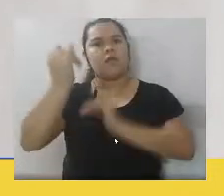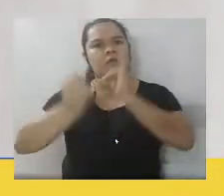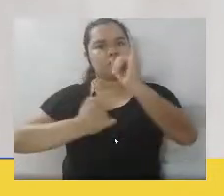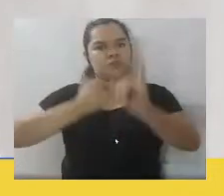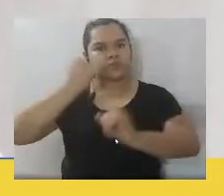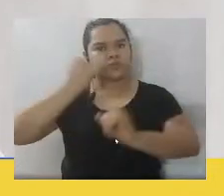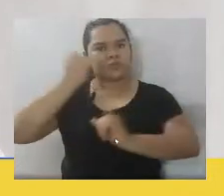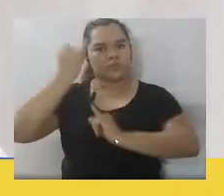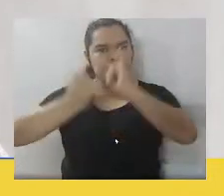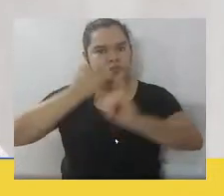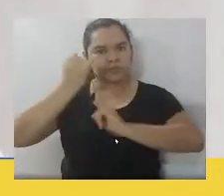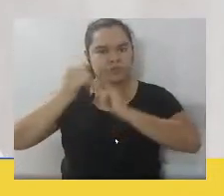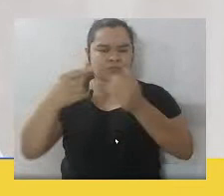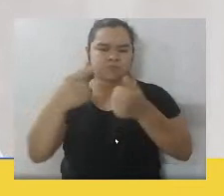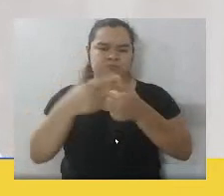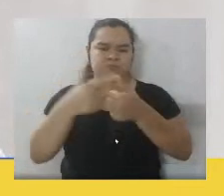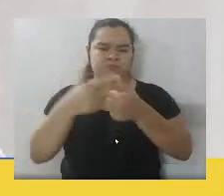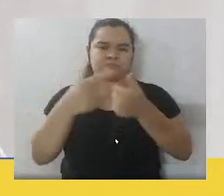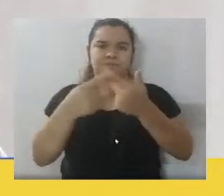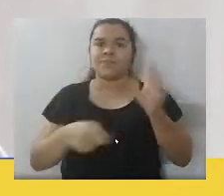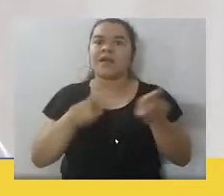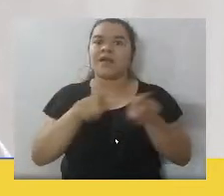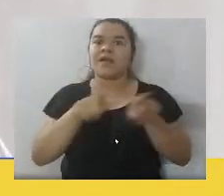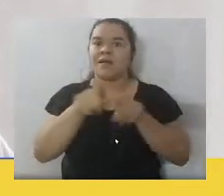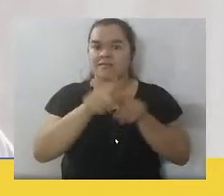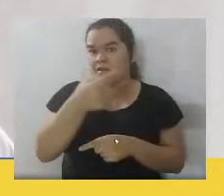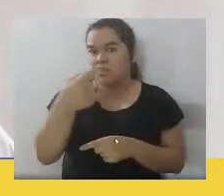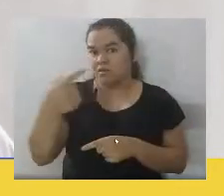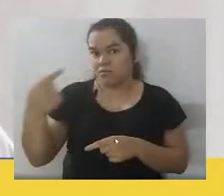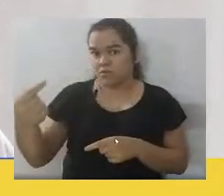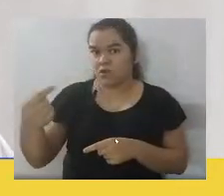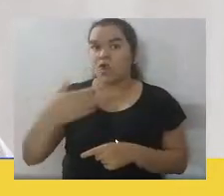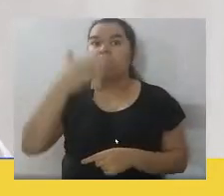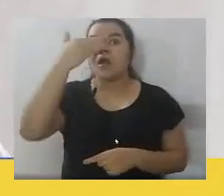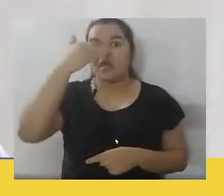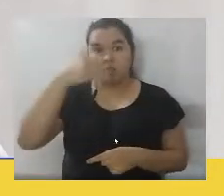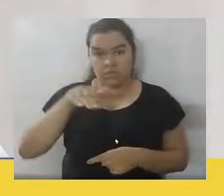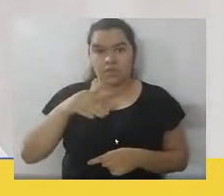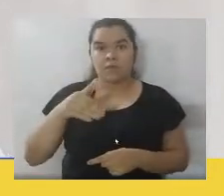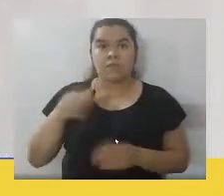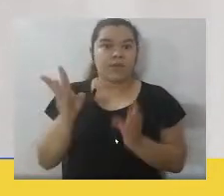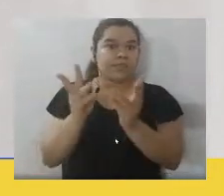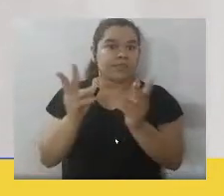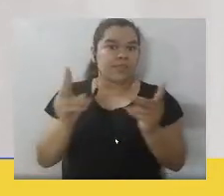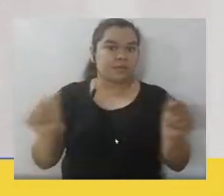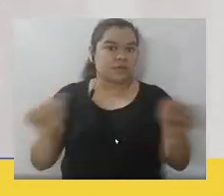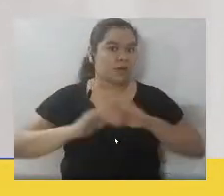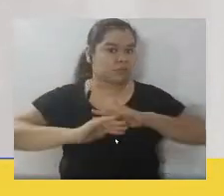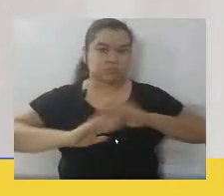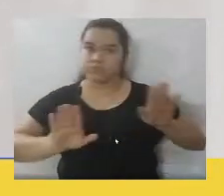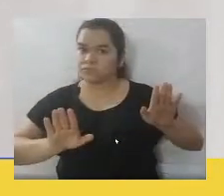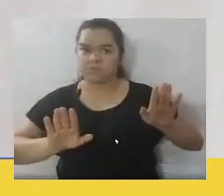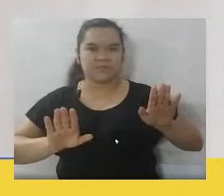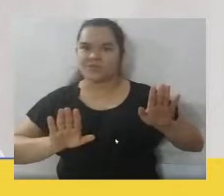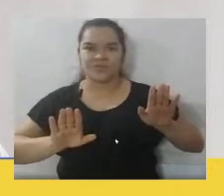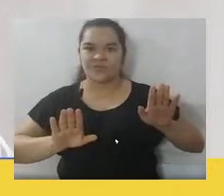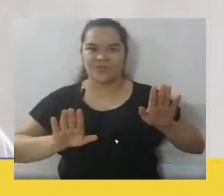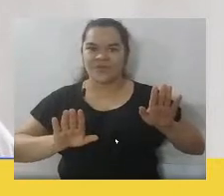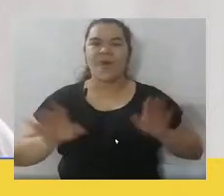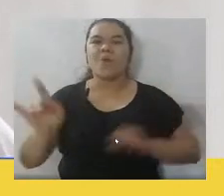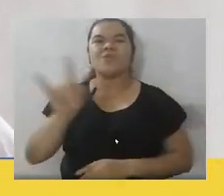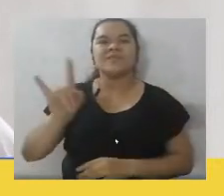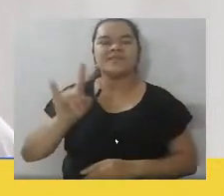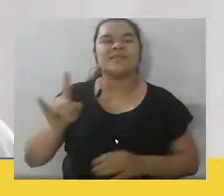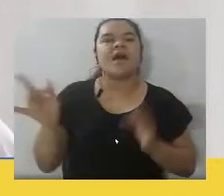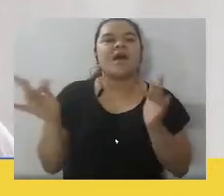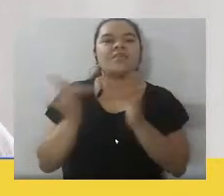las carreras que tenemos, pueden seguir conectados con la universidad en este año tan especial a través